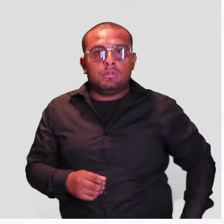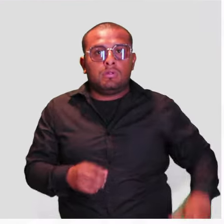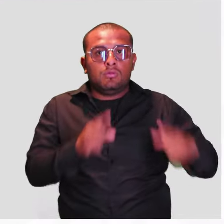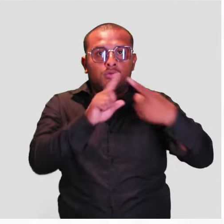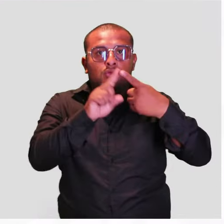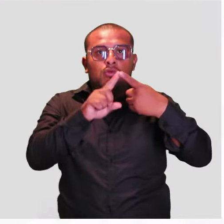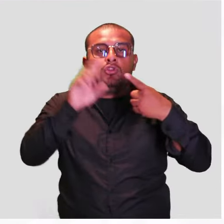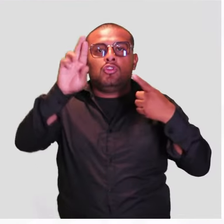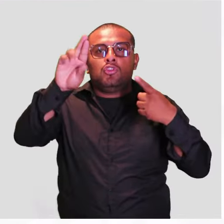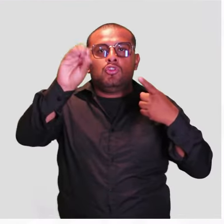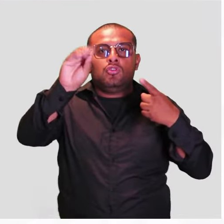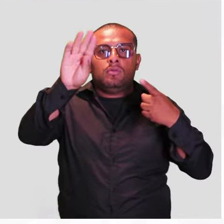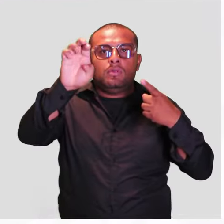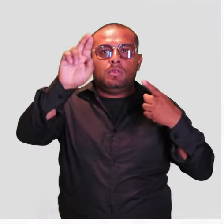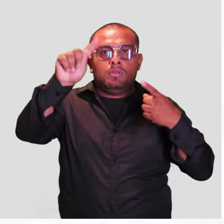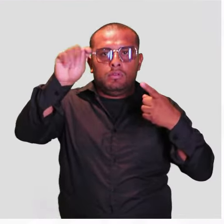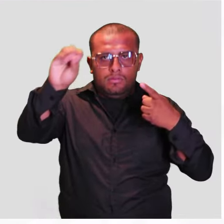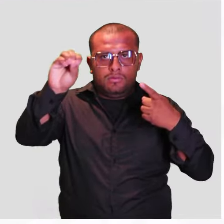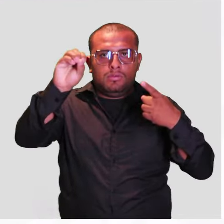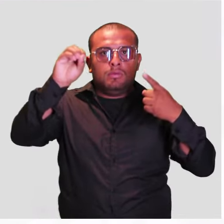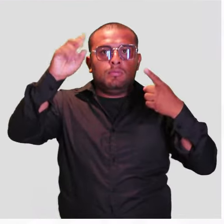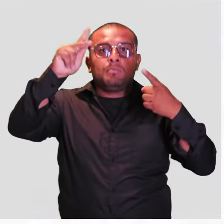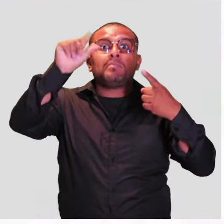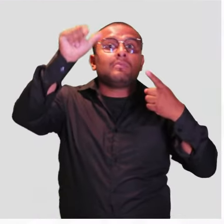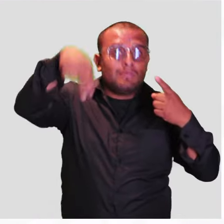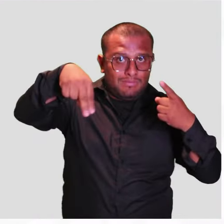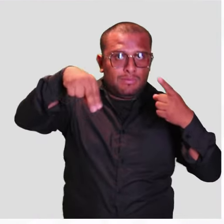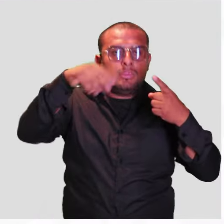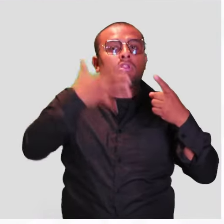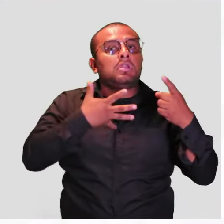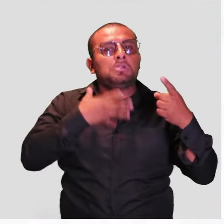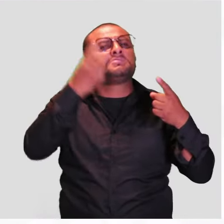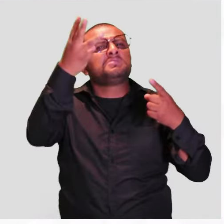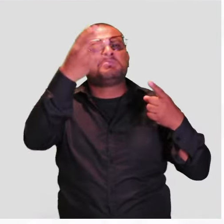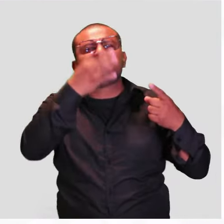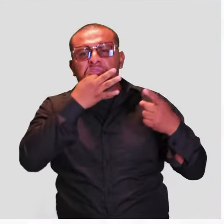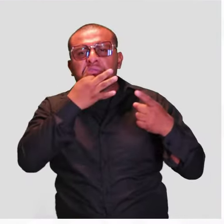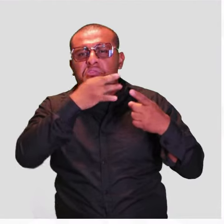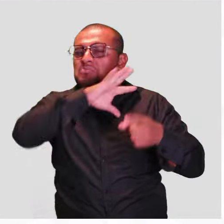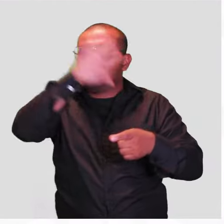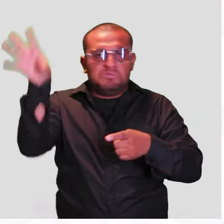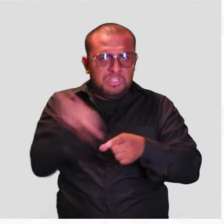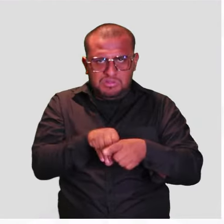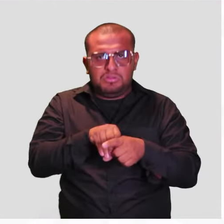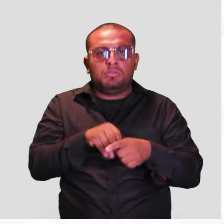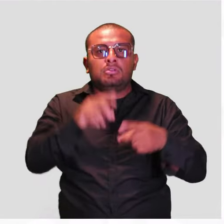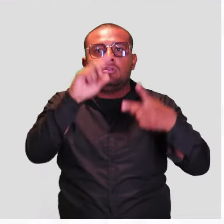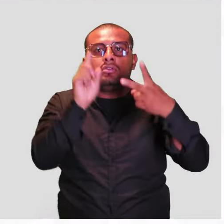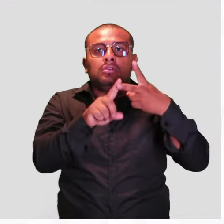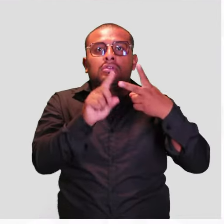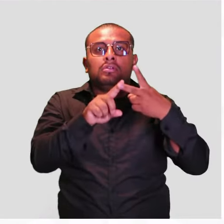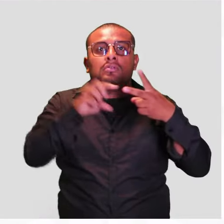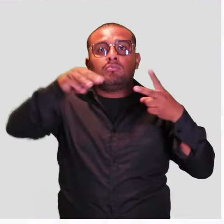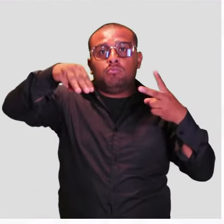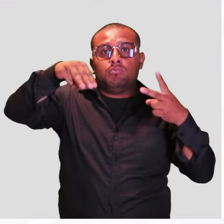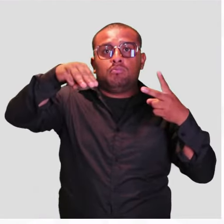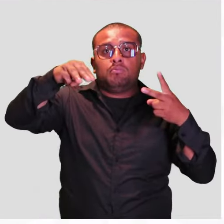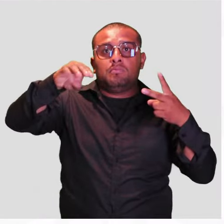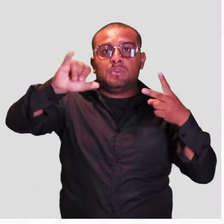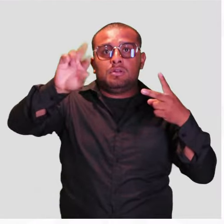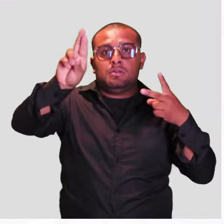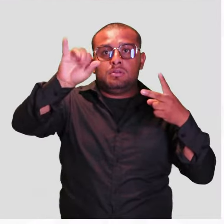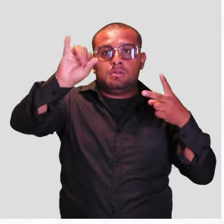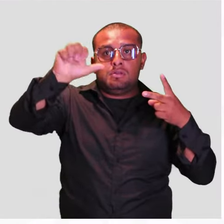Carlos Cabrera Valencia del Partido Acción Nacional cuenta con sus 3 minutos íntegros de esta bolsa de tiempo. La candidata Miriam Gómez Anaya por el